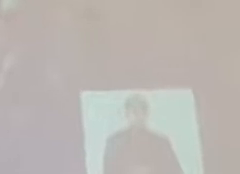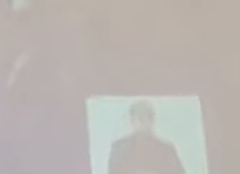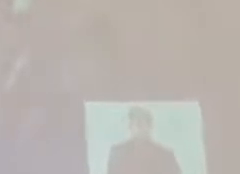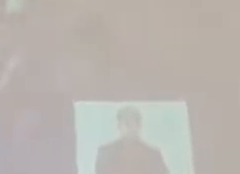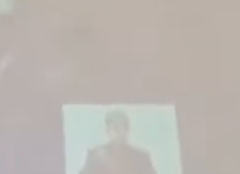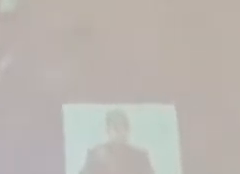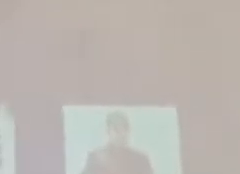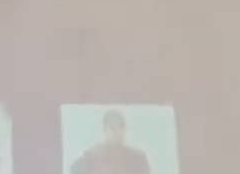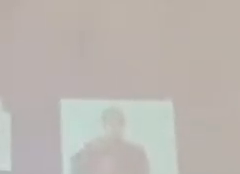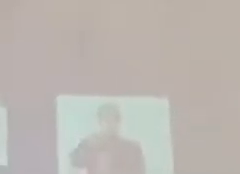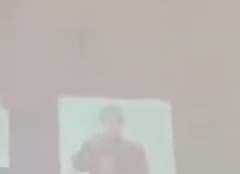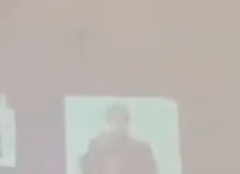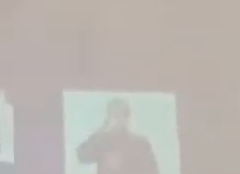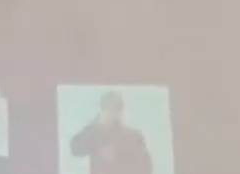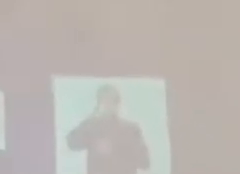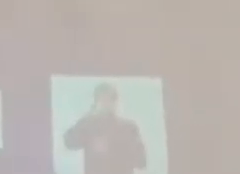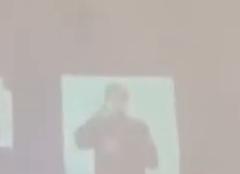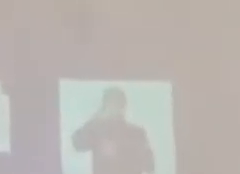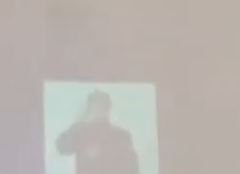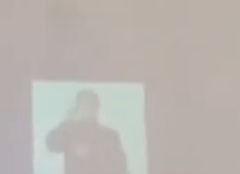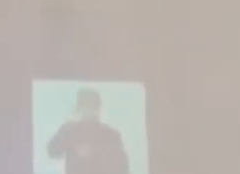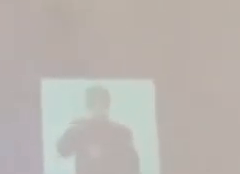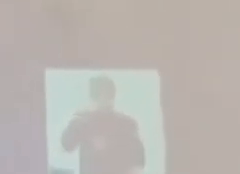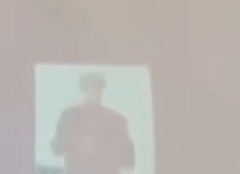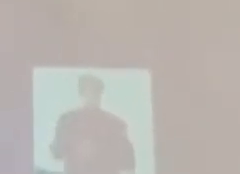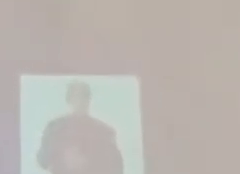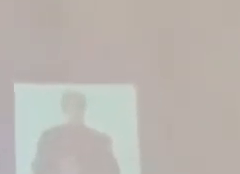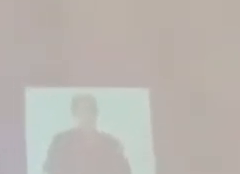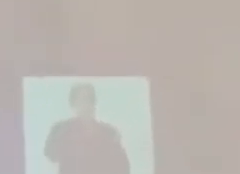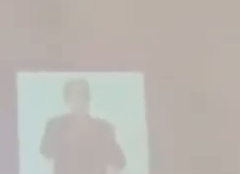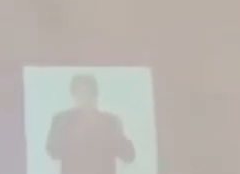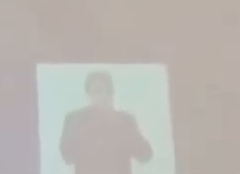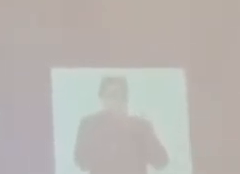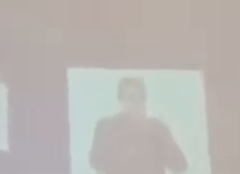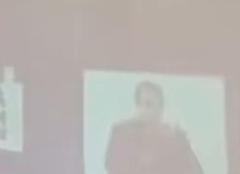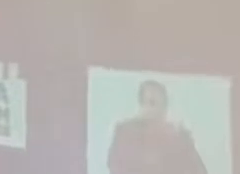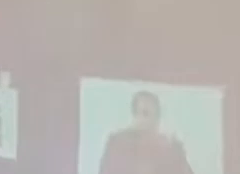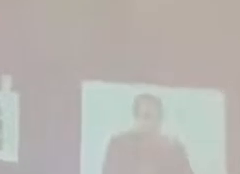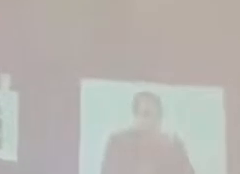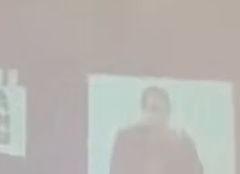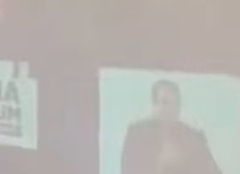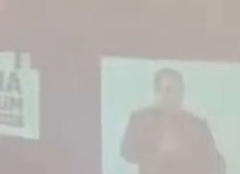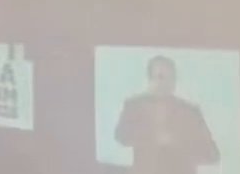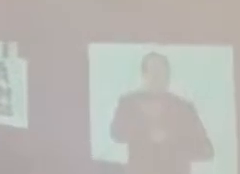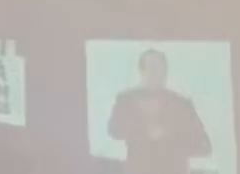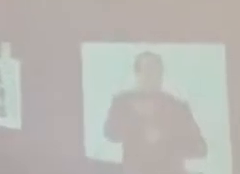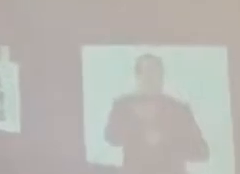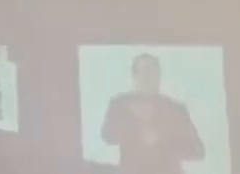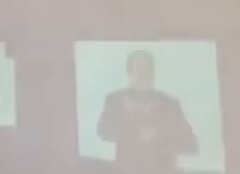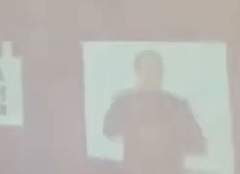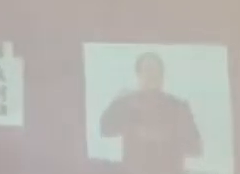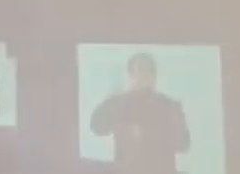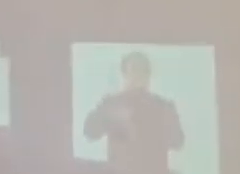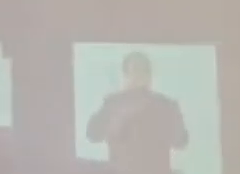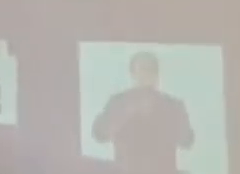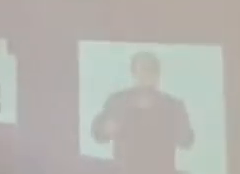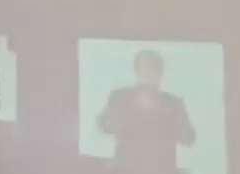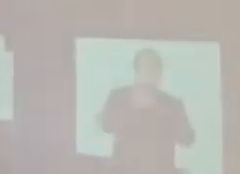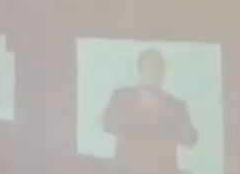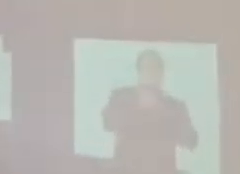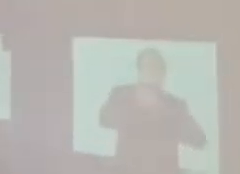dice José Mújica, la austeridad es sacarse una cantidad de problemas de